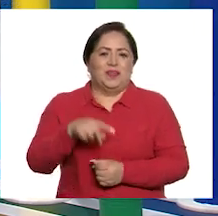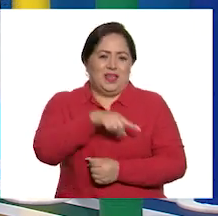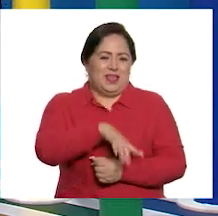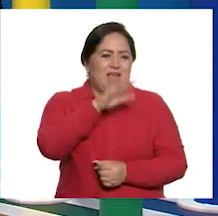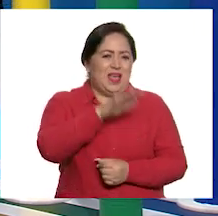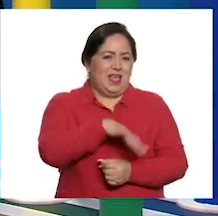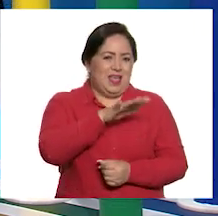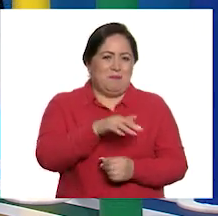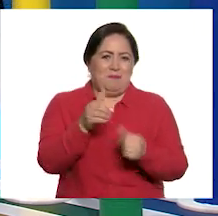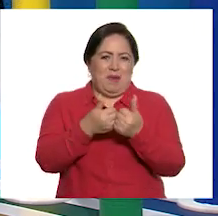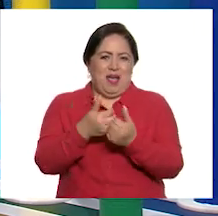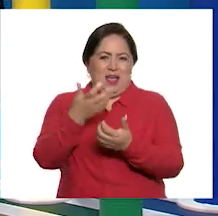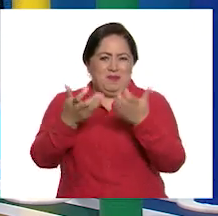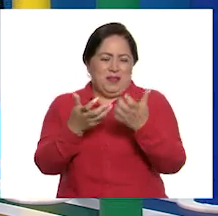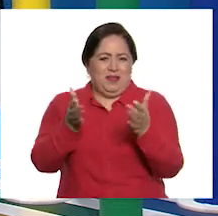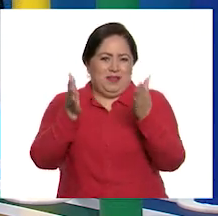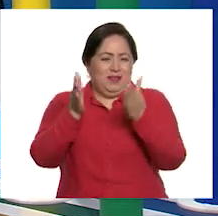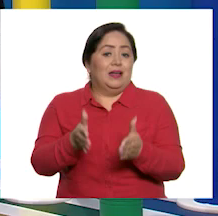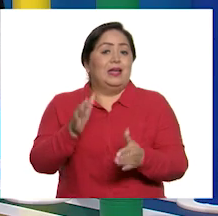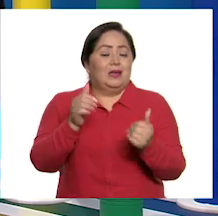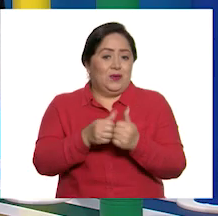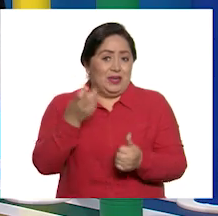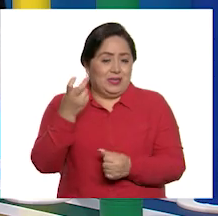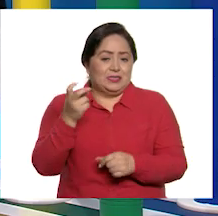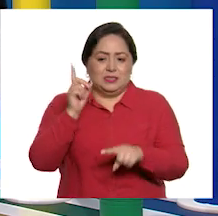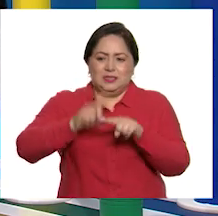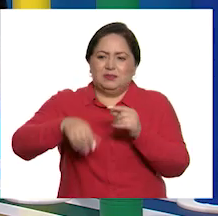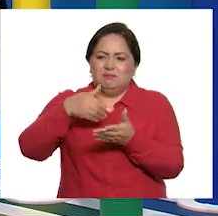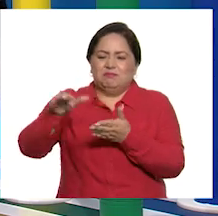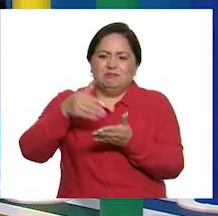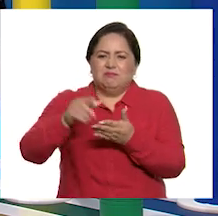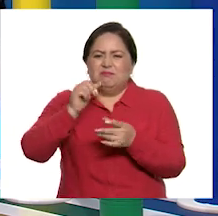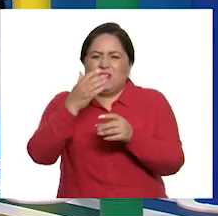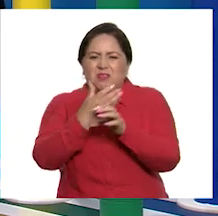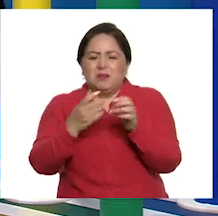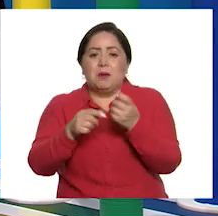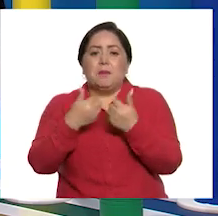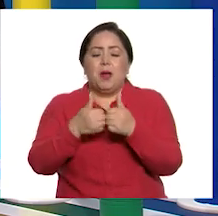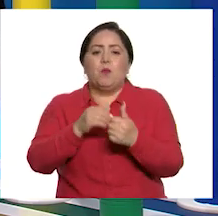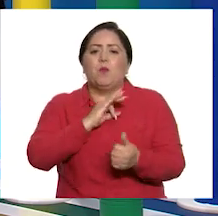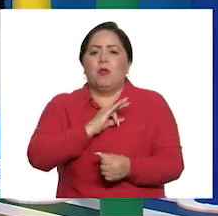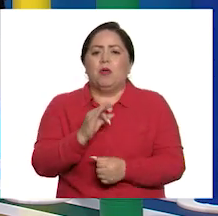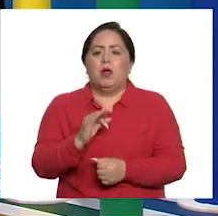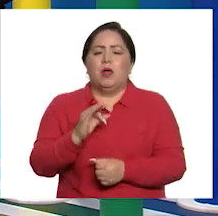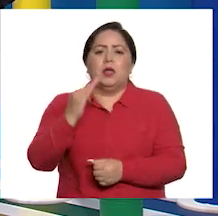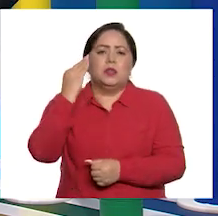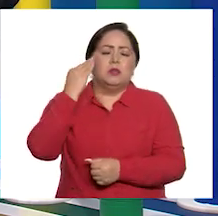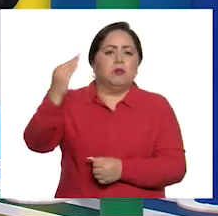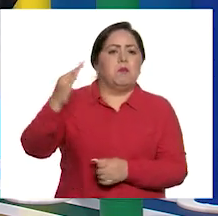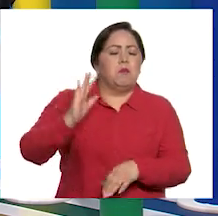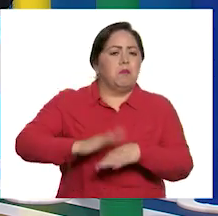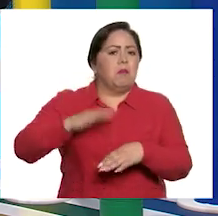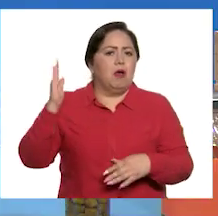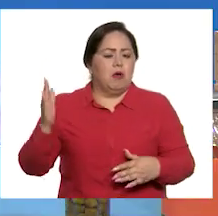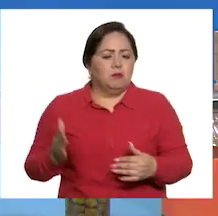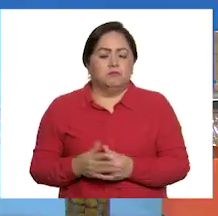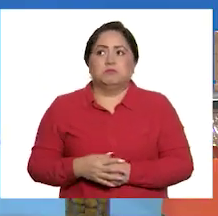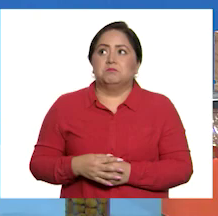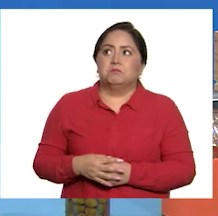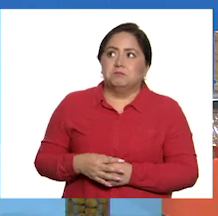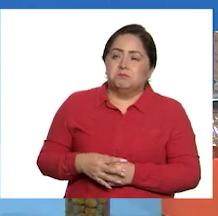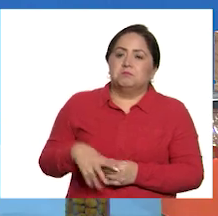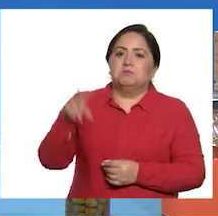llamaste quemar el pan, con esto se eliminan microorganismos y el pan puede conservarse por más tiempo.